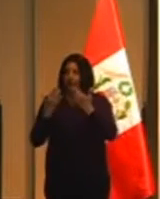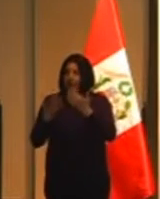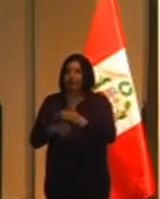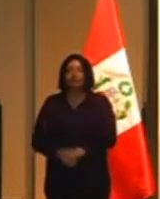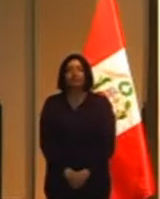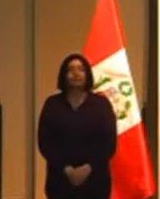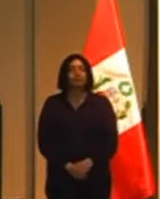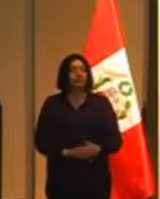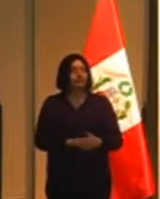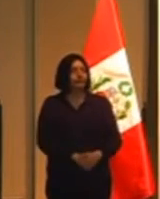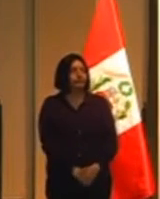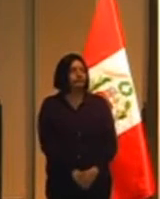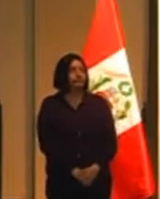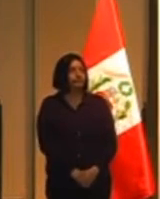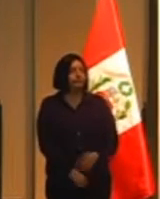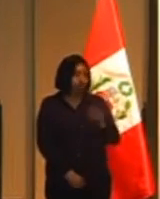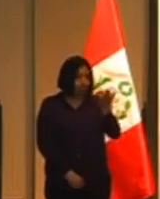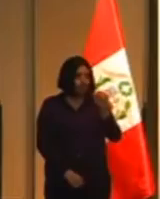gracias. Señora Tamayo.